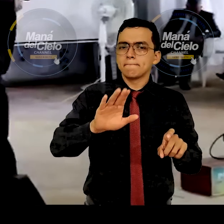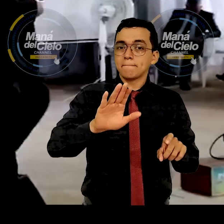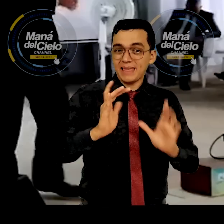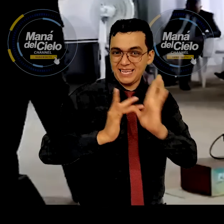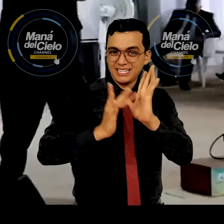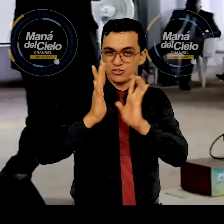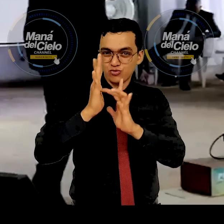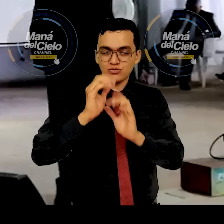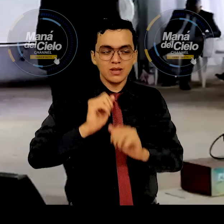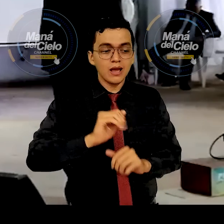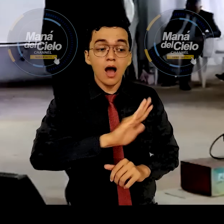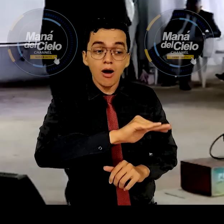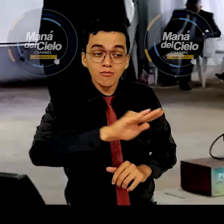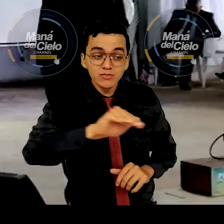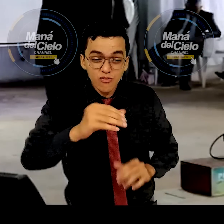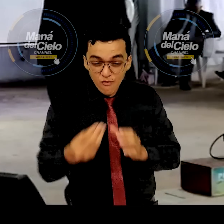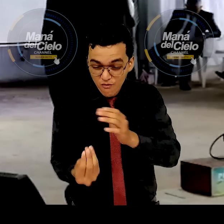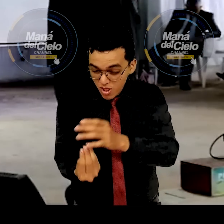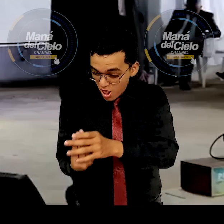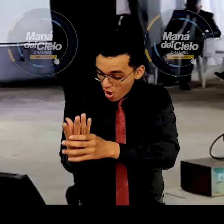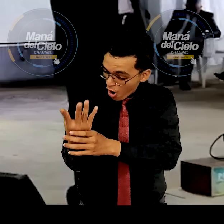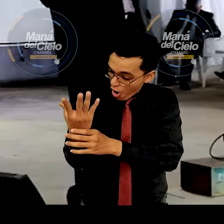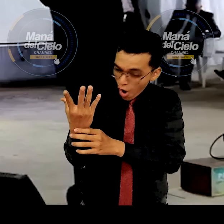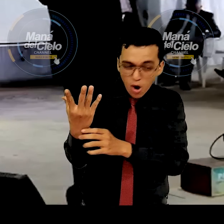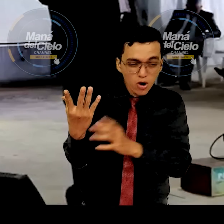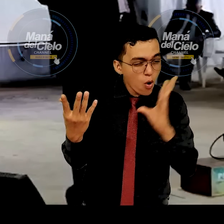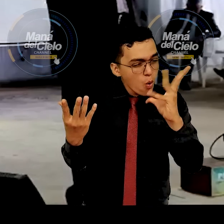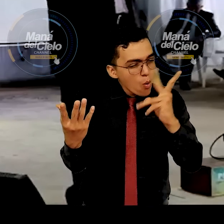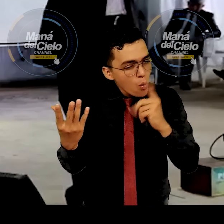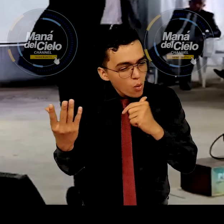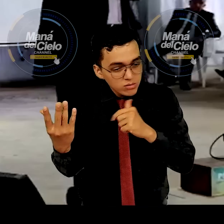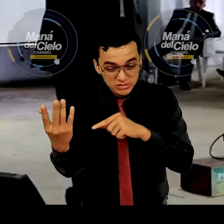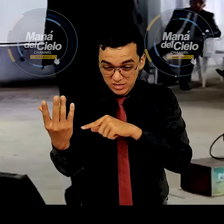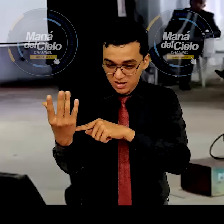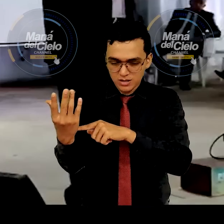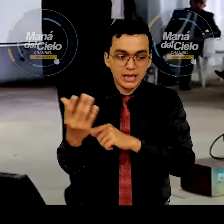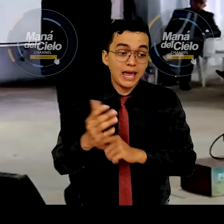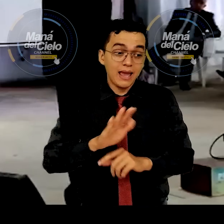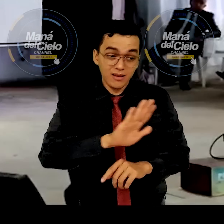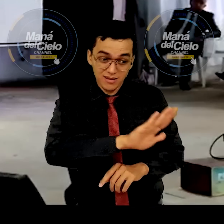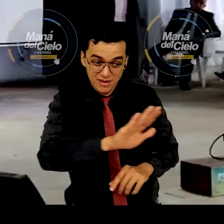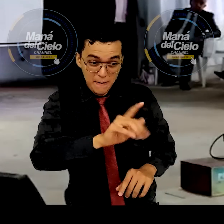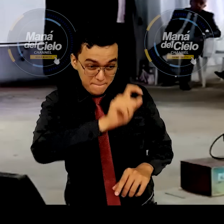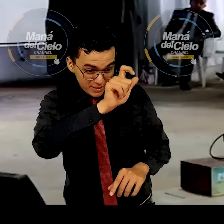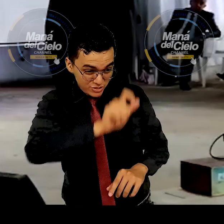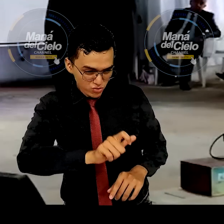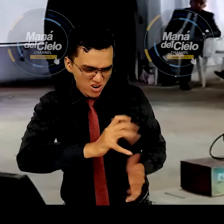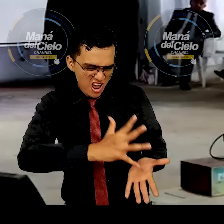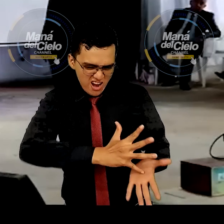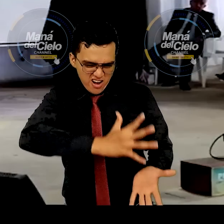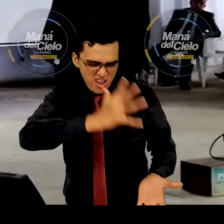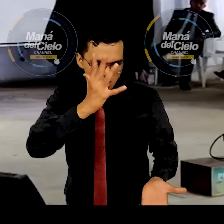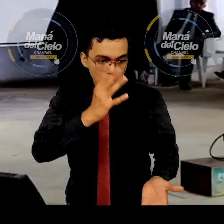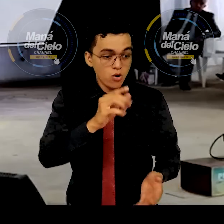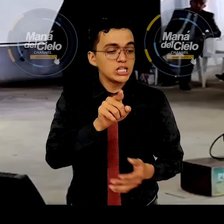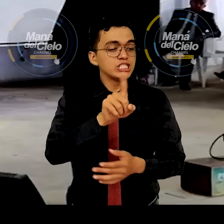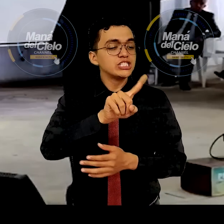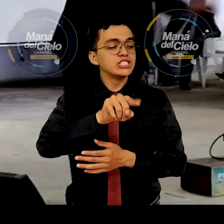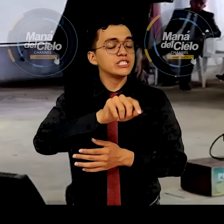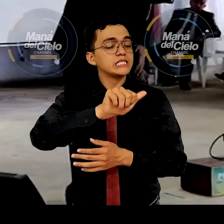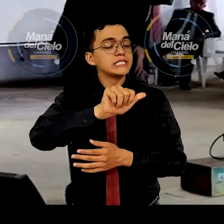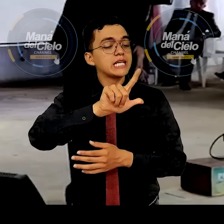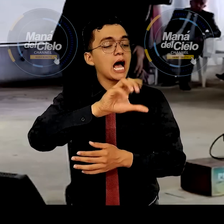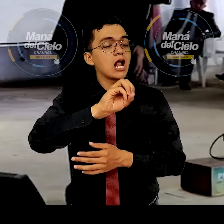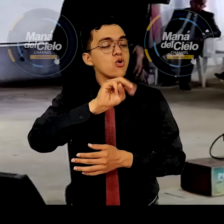Y se vea, ni Salomón, que era elegante y gastaba plata en vestido, se vistió tan hermoso como esas